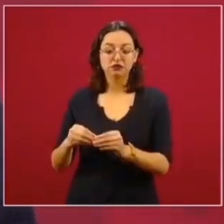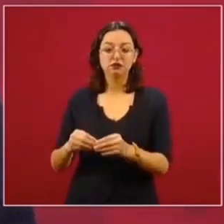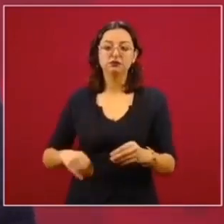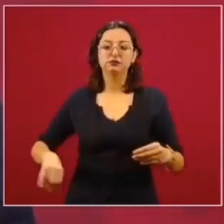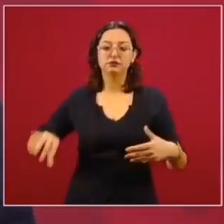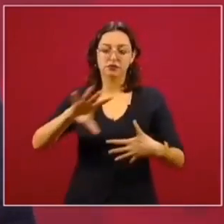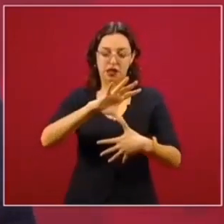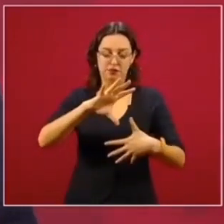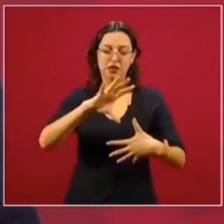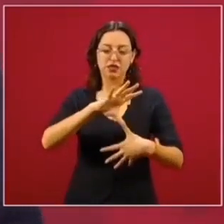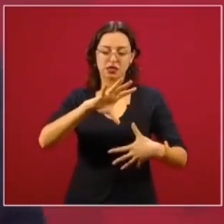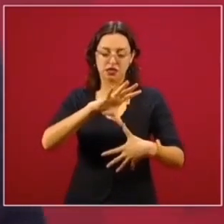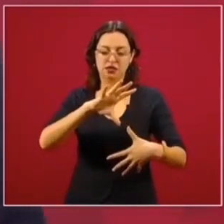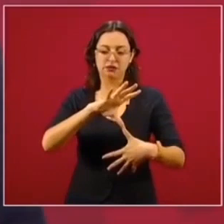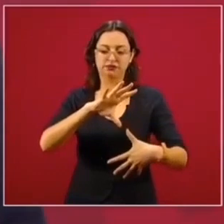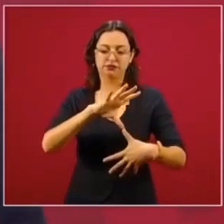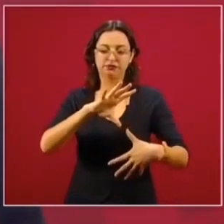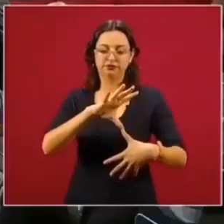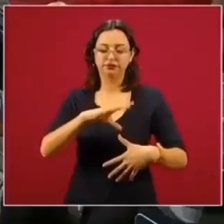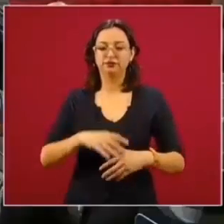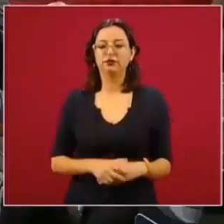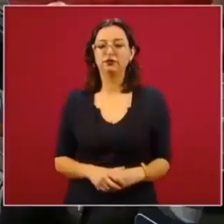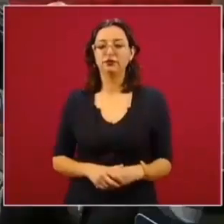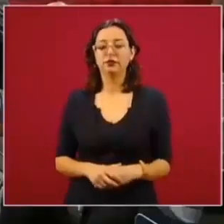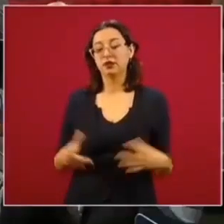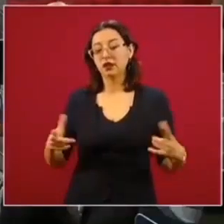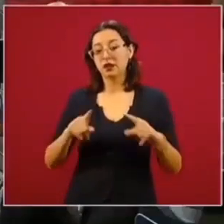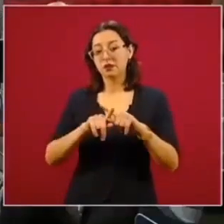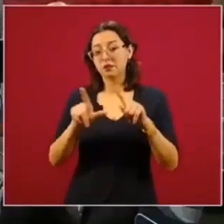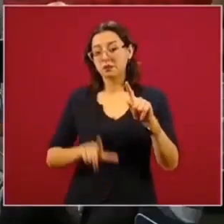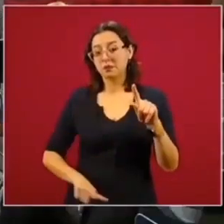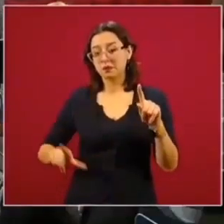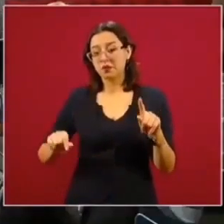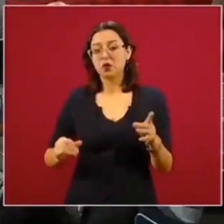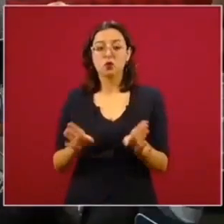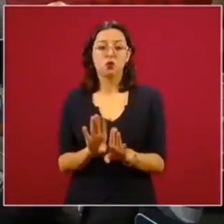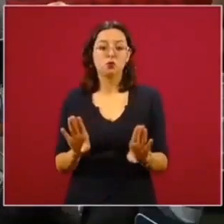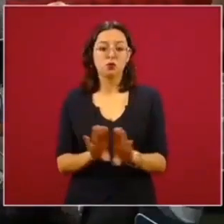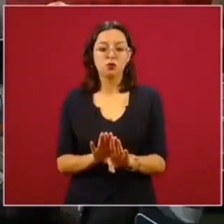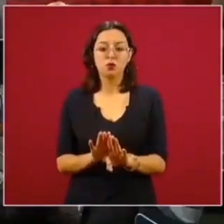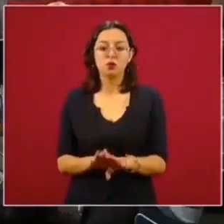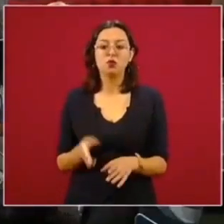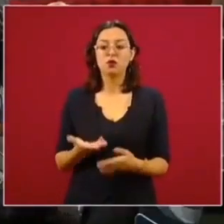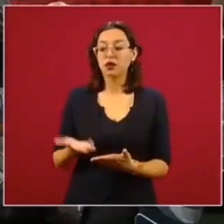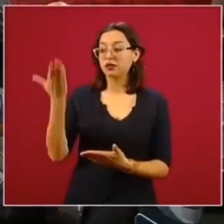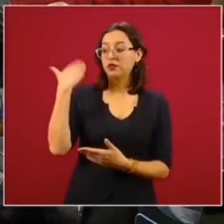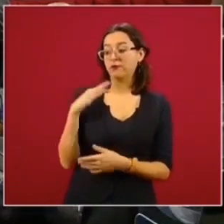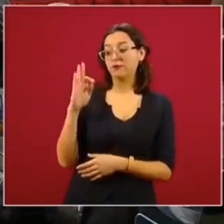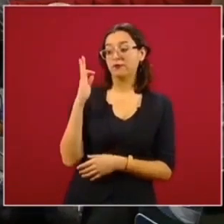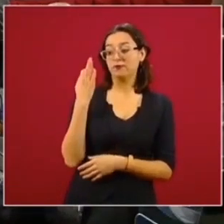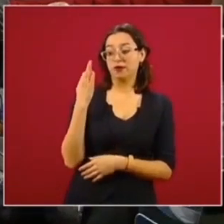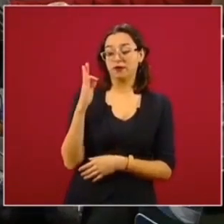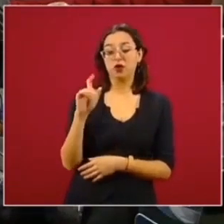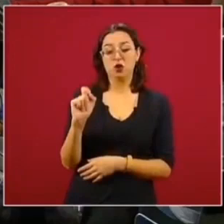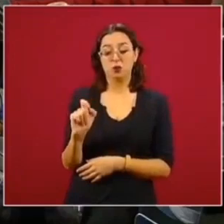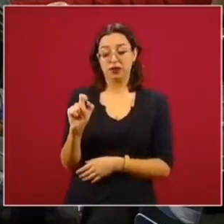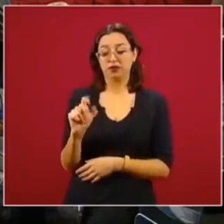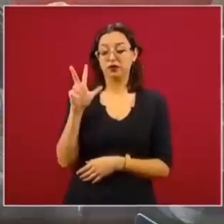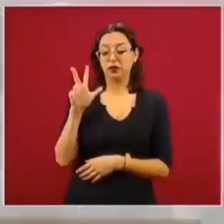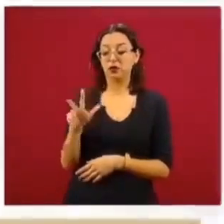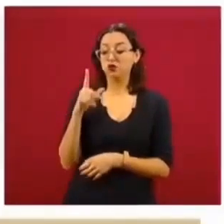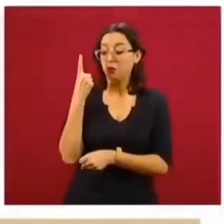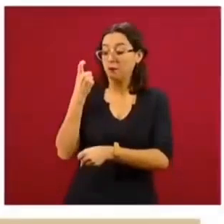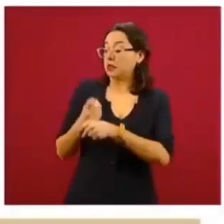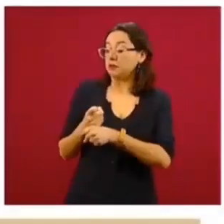continente americano en el panorama nacional lo que vemos es que desde el primer caso confirmado el 28 de febrero